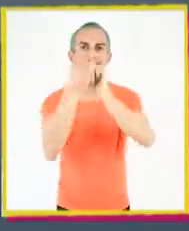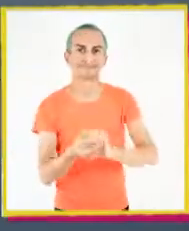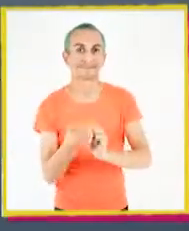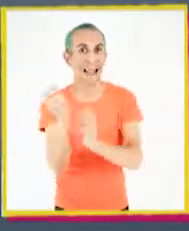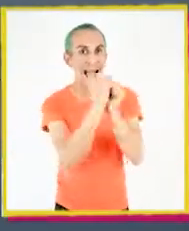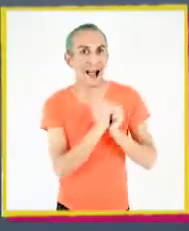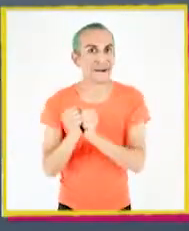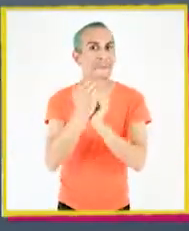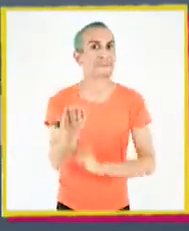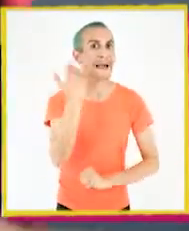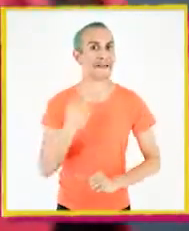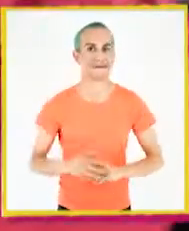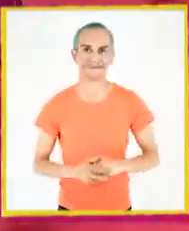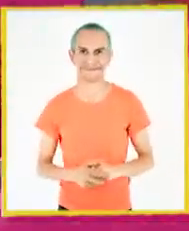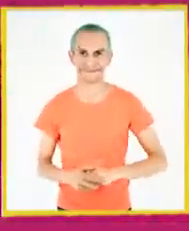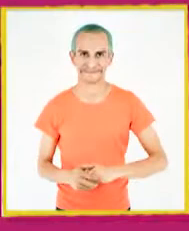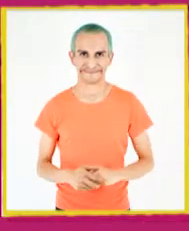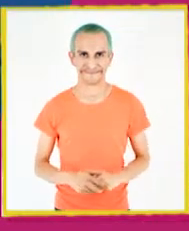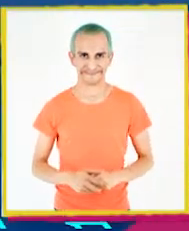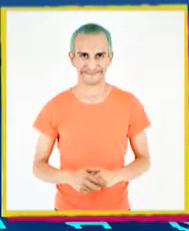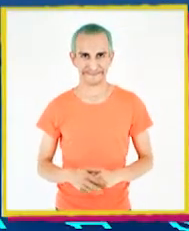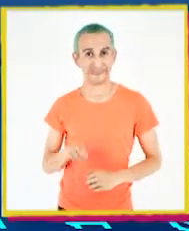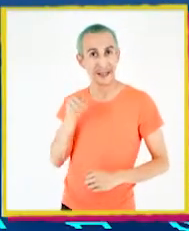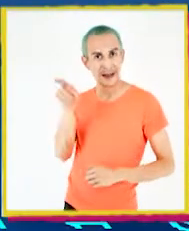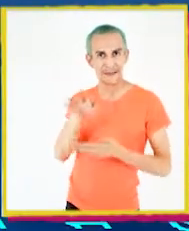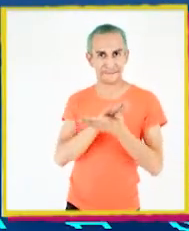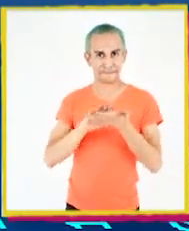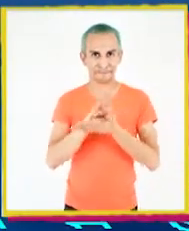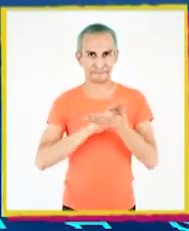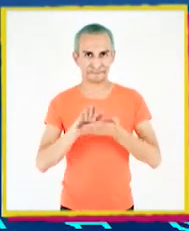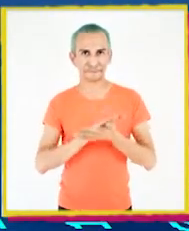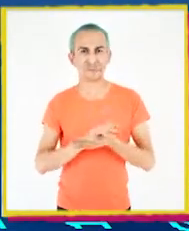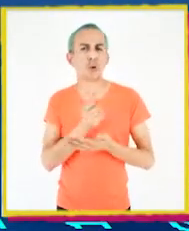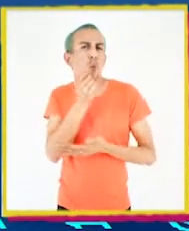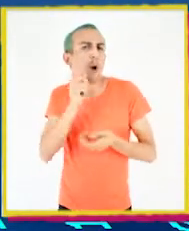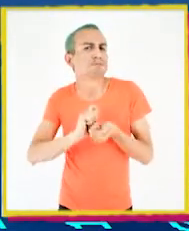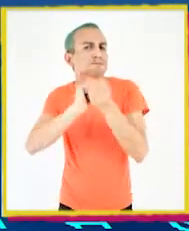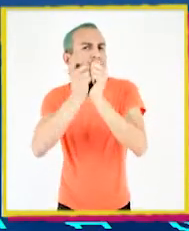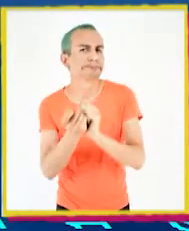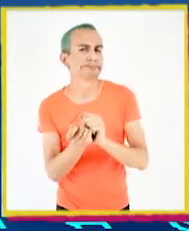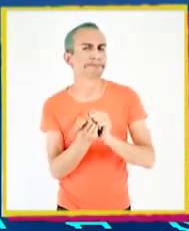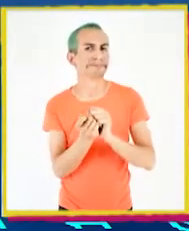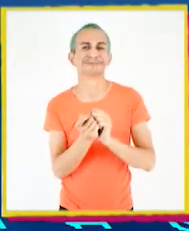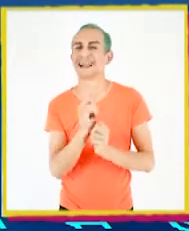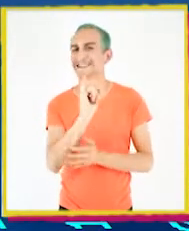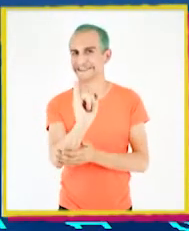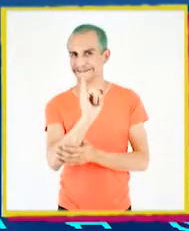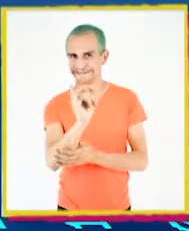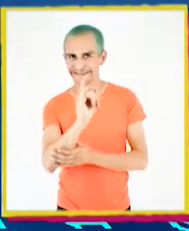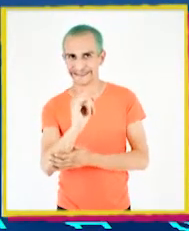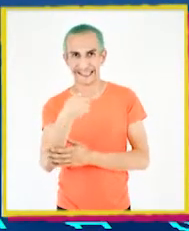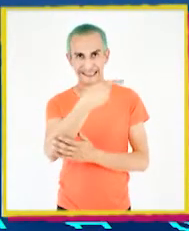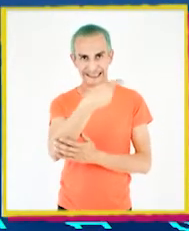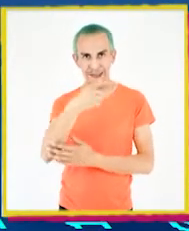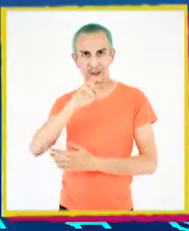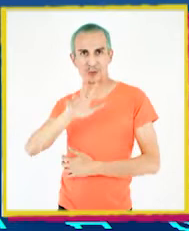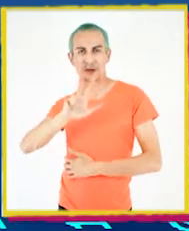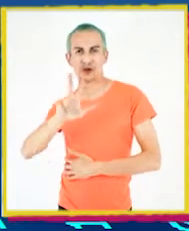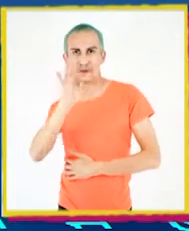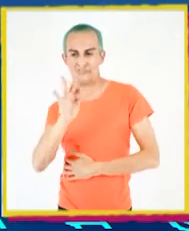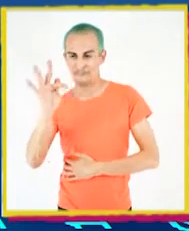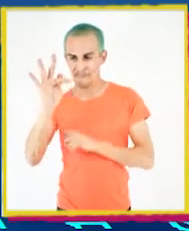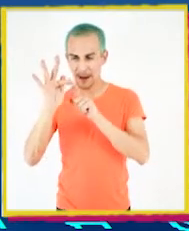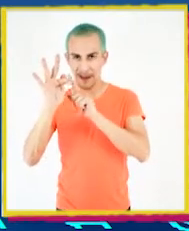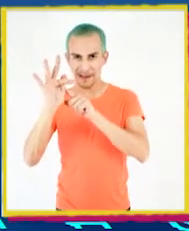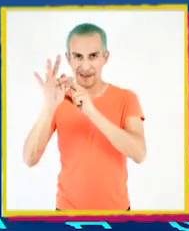conversión. ¡Acompáñeme! En este caso, ¿qué convertiremos? Claro, los